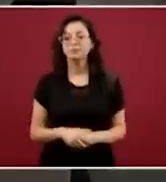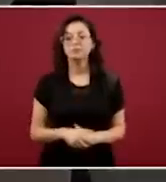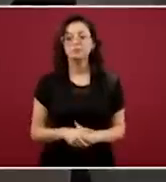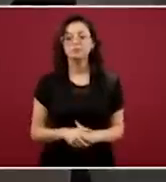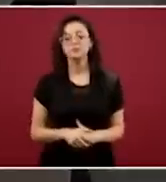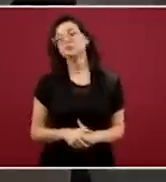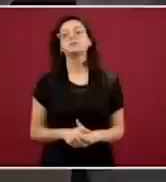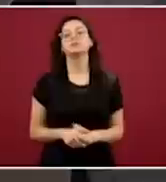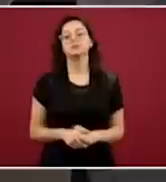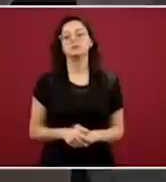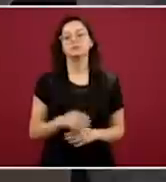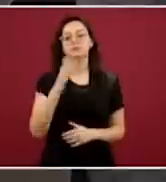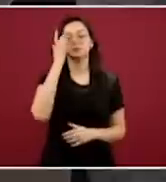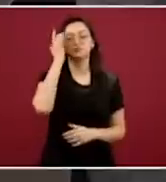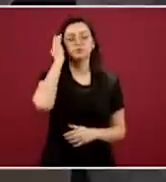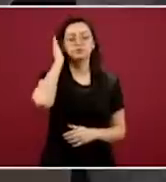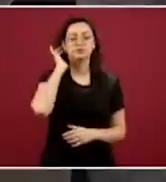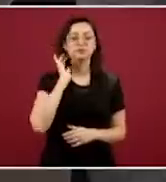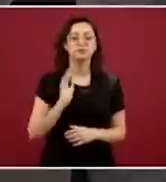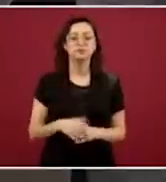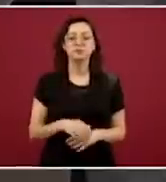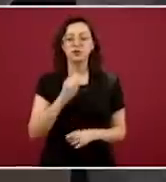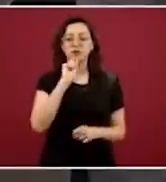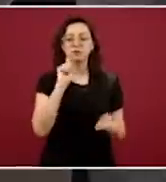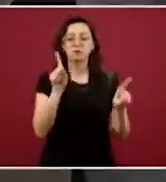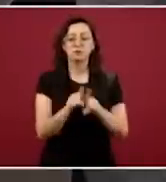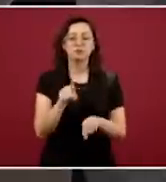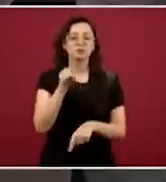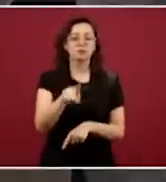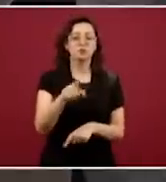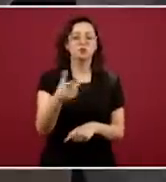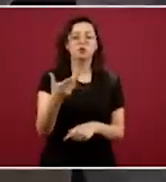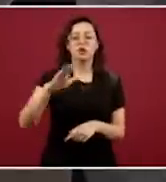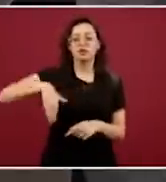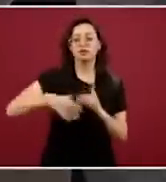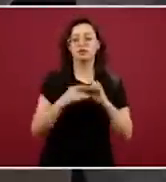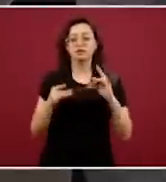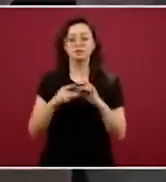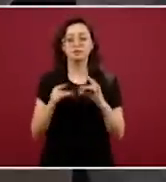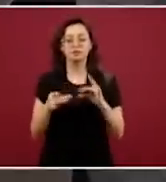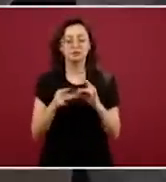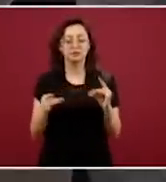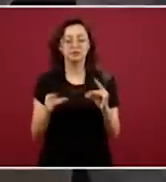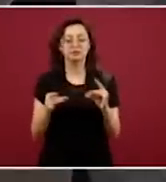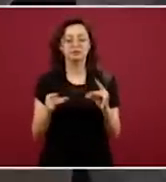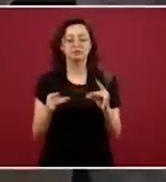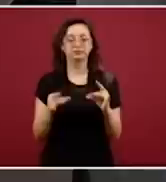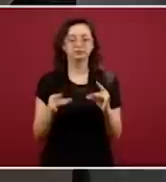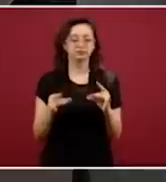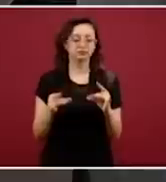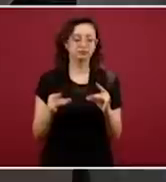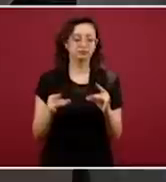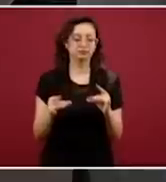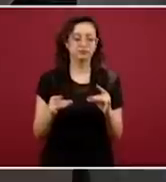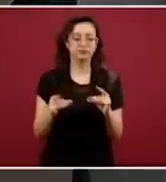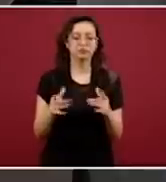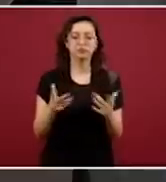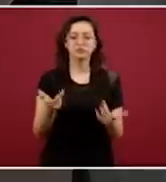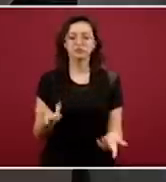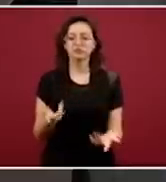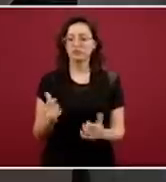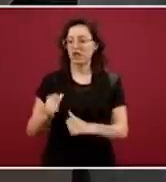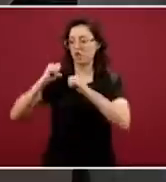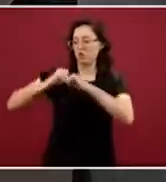pero también con respecto a lo que inició usted en su exposición, ¿de qué manera las autoridades de